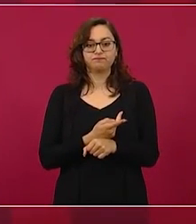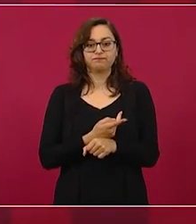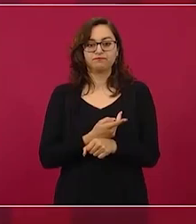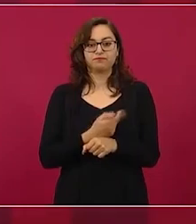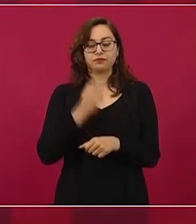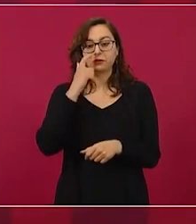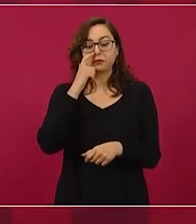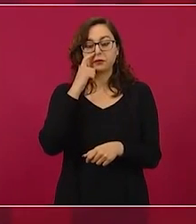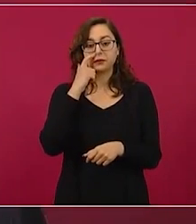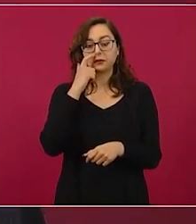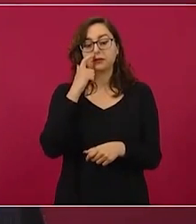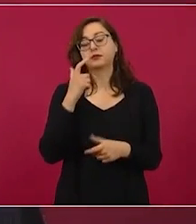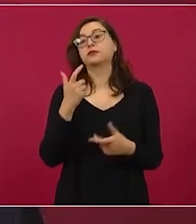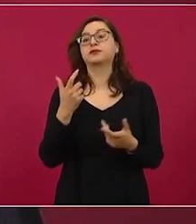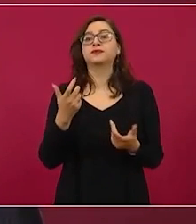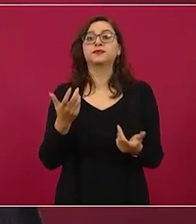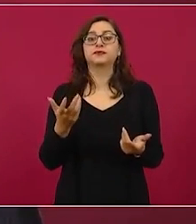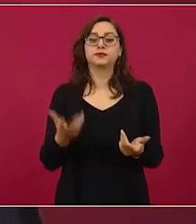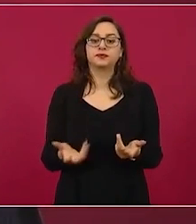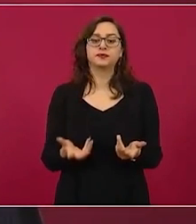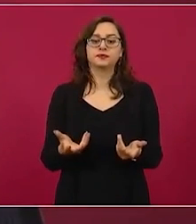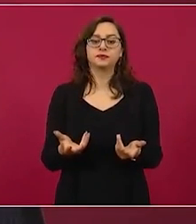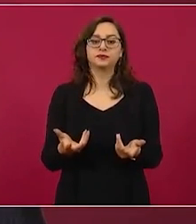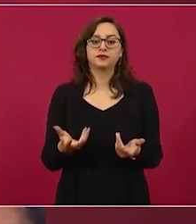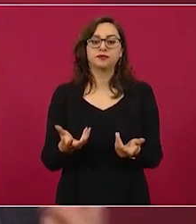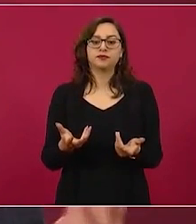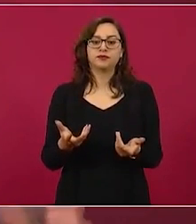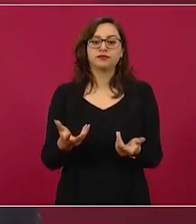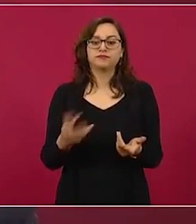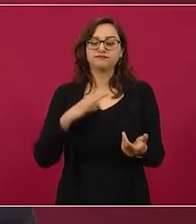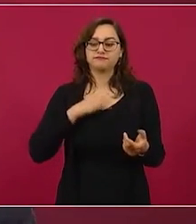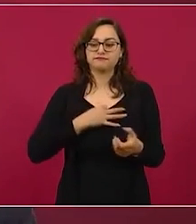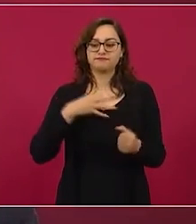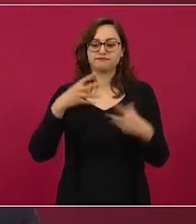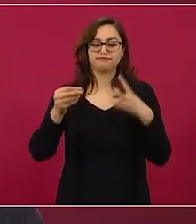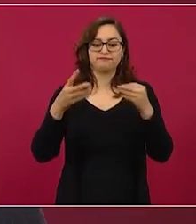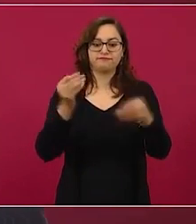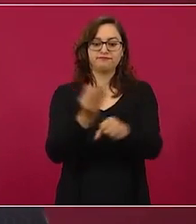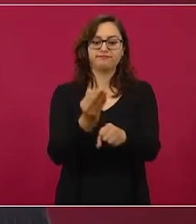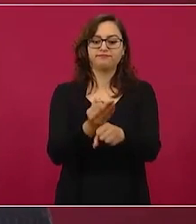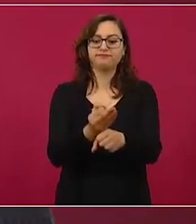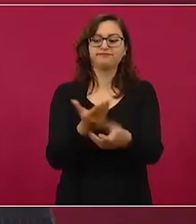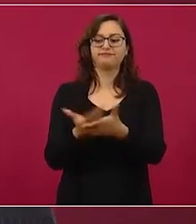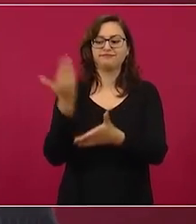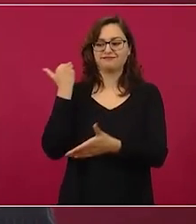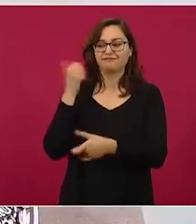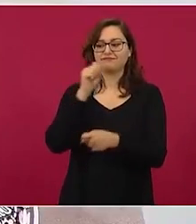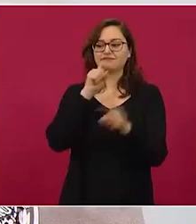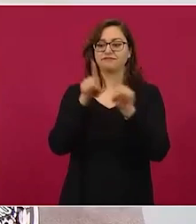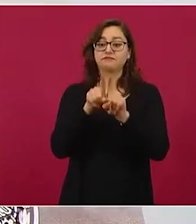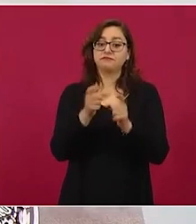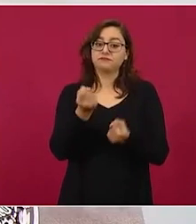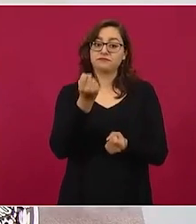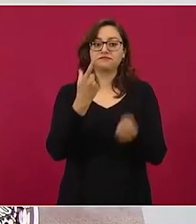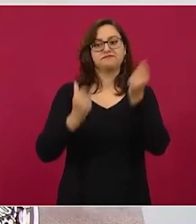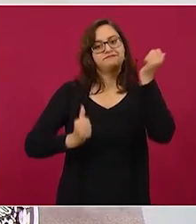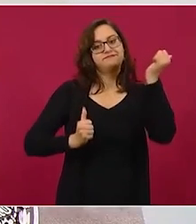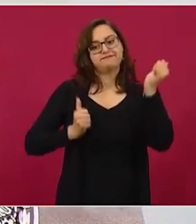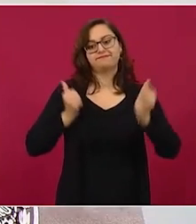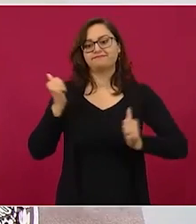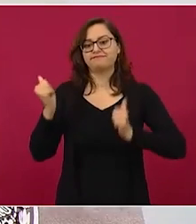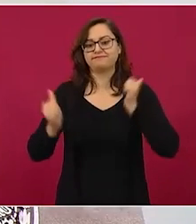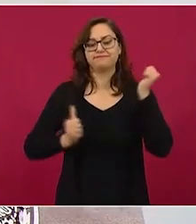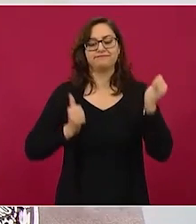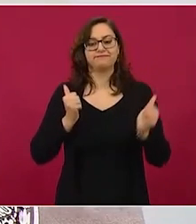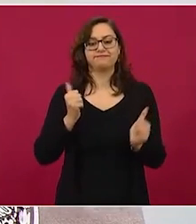esto a veces invita, no solo en esta epidemia, lo hemos visto en muchas otras, al lucro, al oportunismo comercial